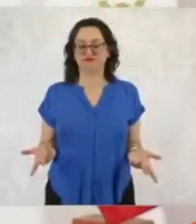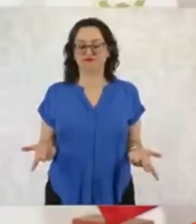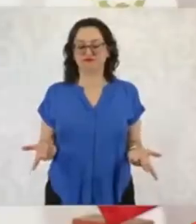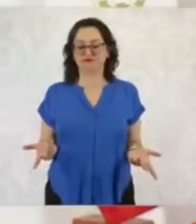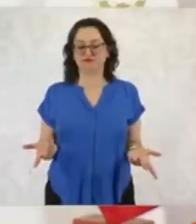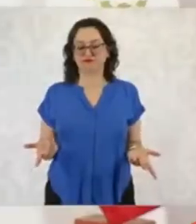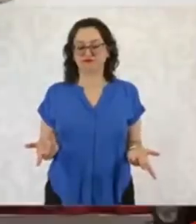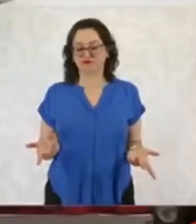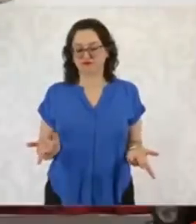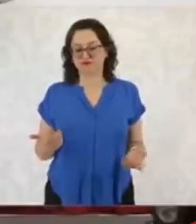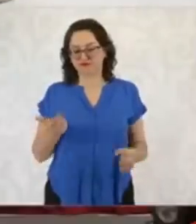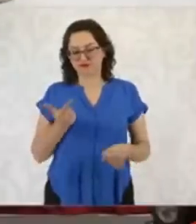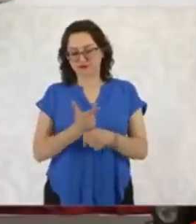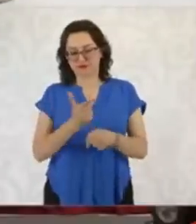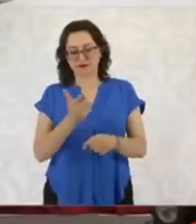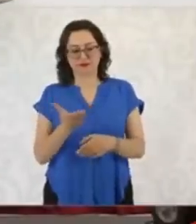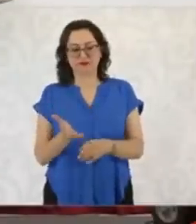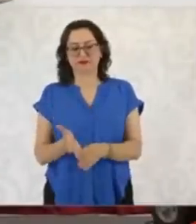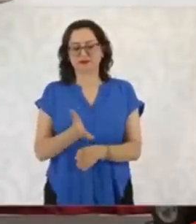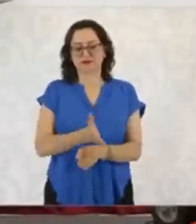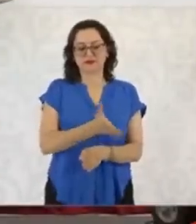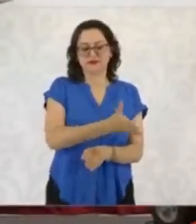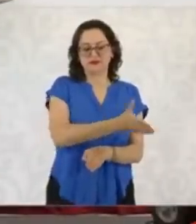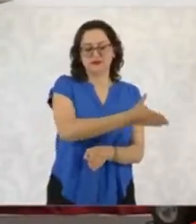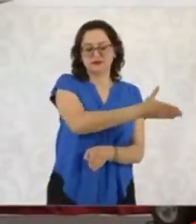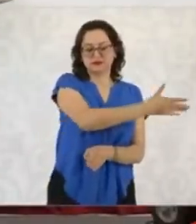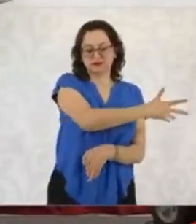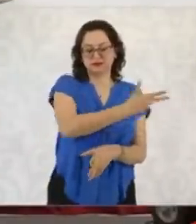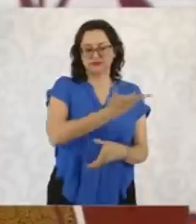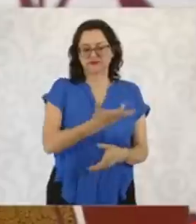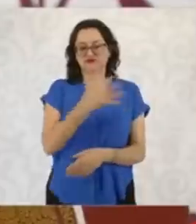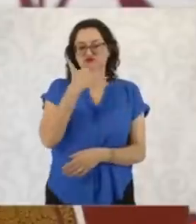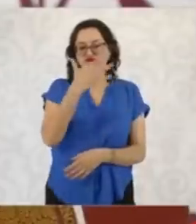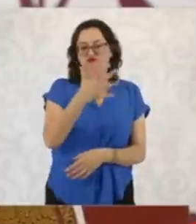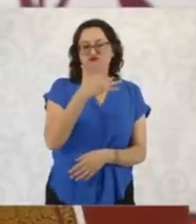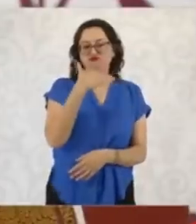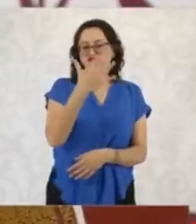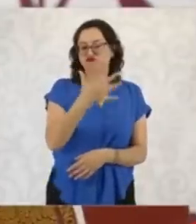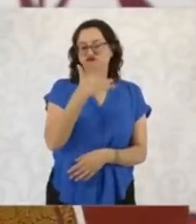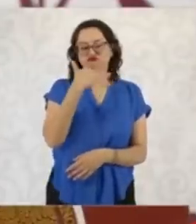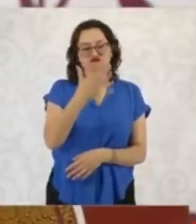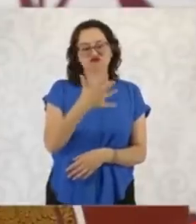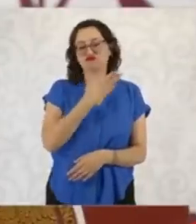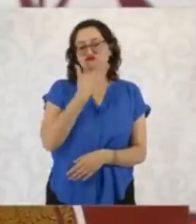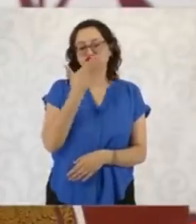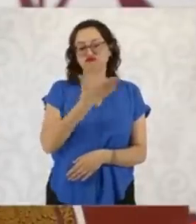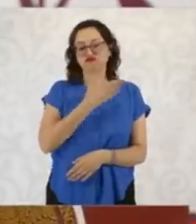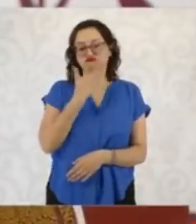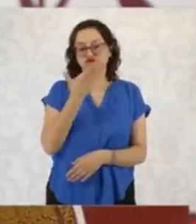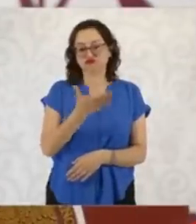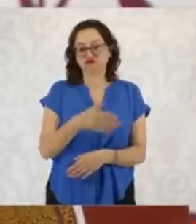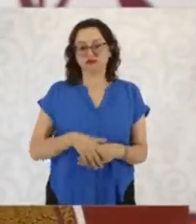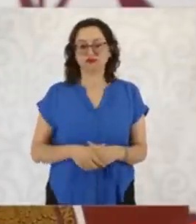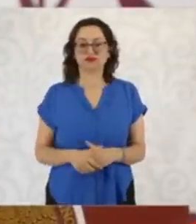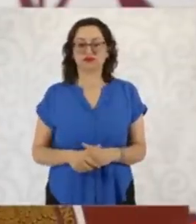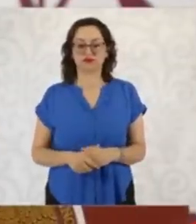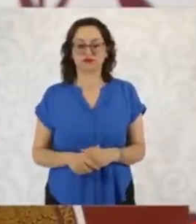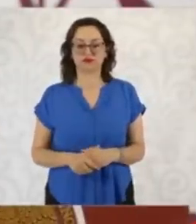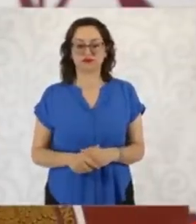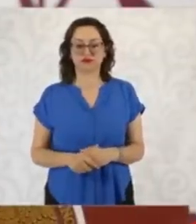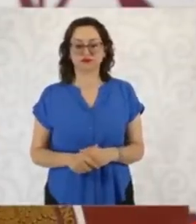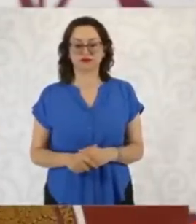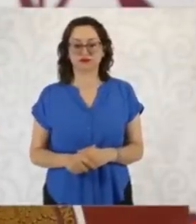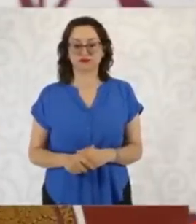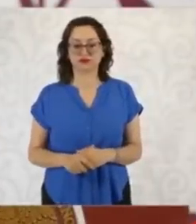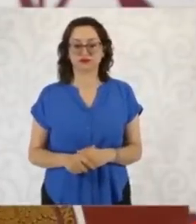anteriores generaciones que vivieron el Estado corrupto en su apogeo. No dejar